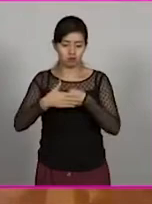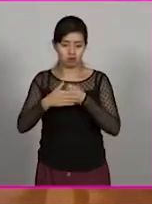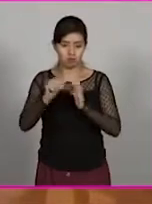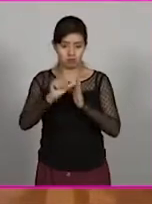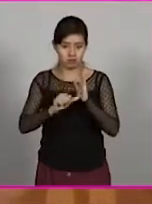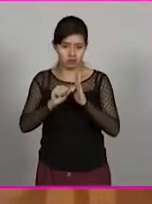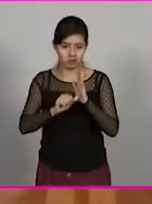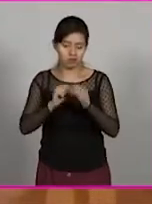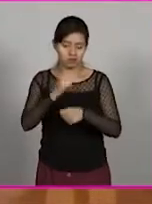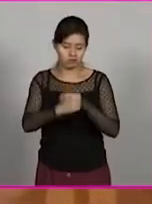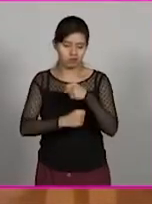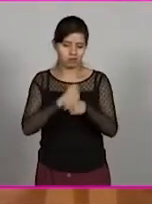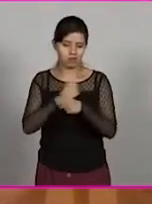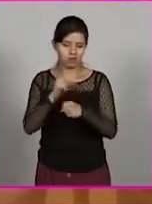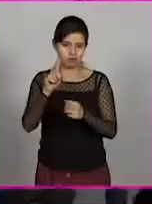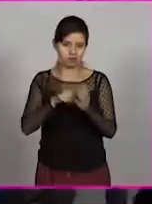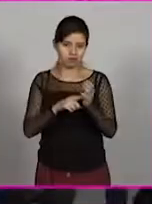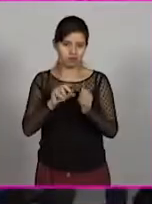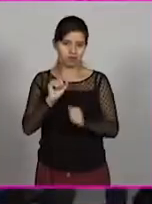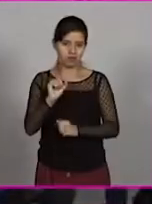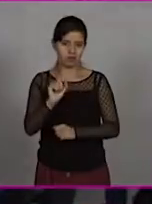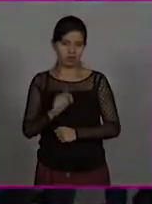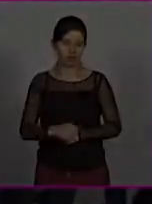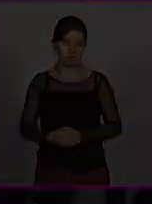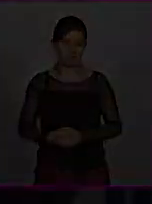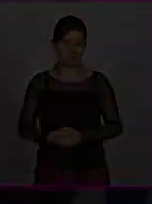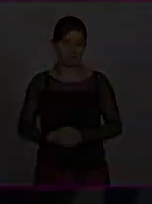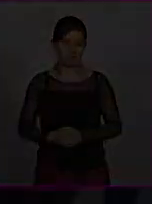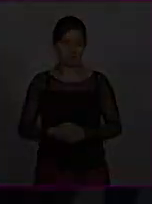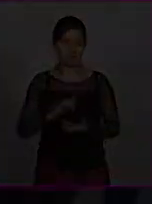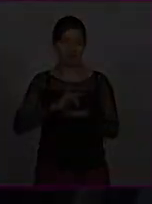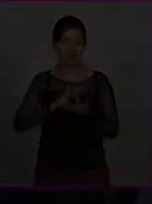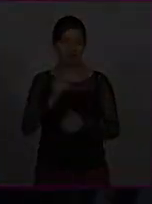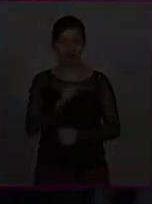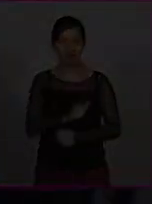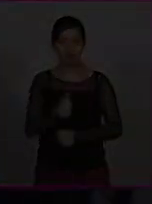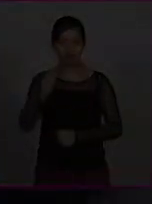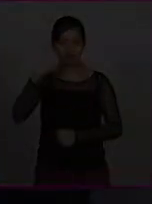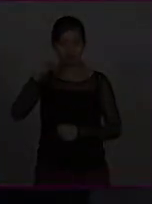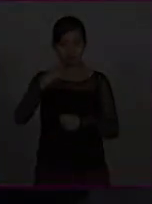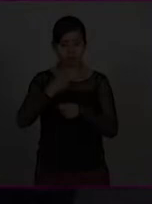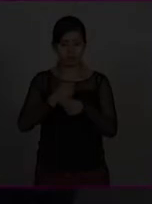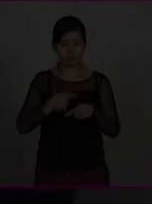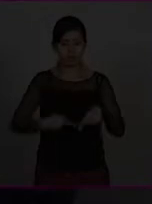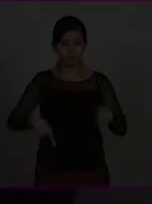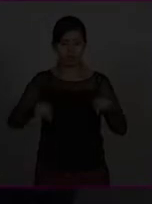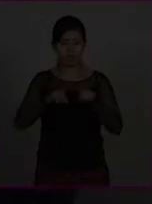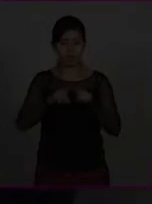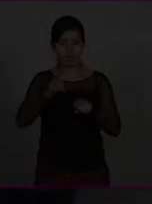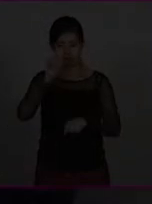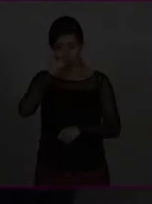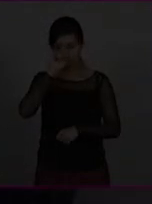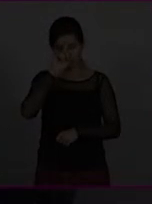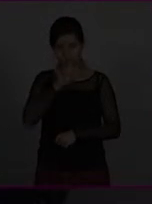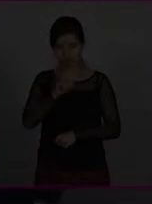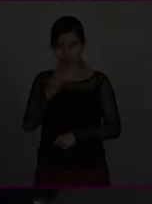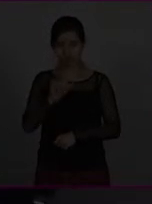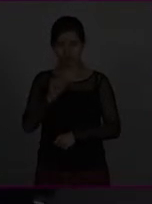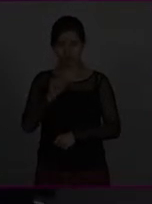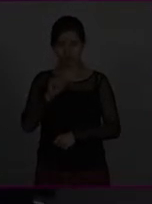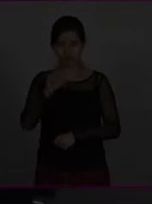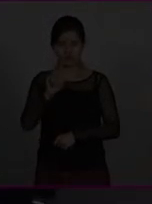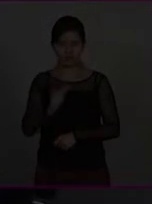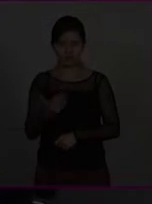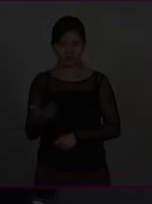el organismo determinó entre otras cosas retrasar un mes la instalación de los consejos distritales que pasará de septiembre a octubre